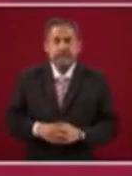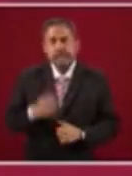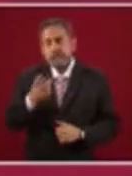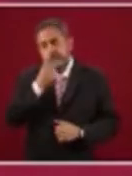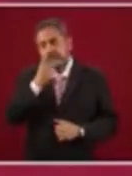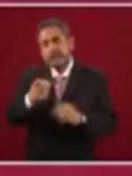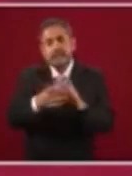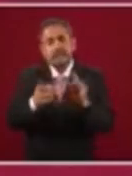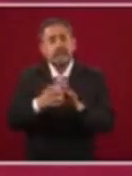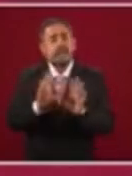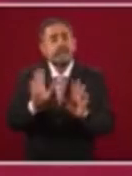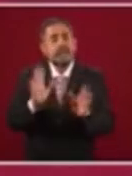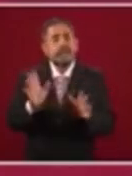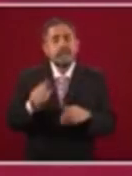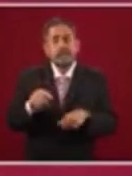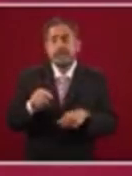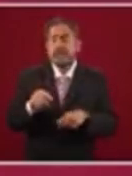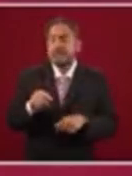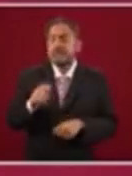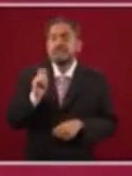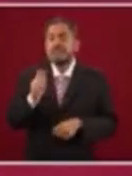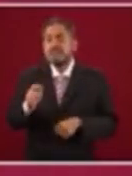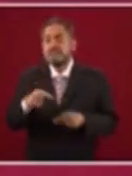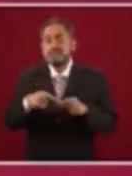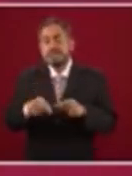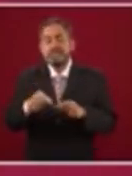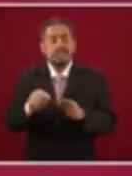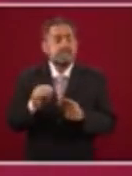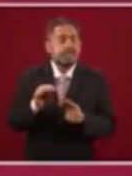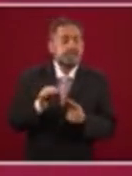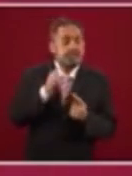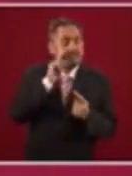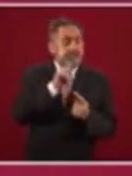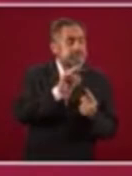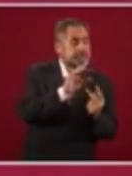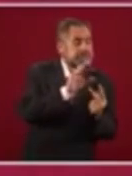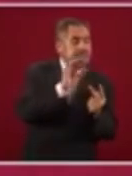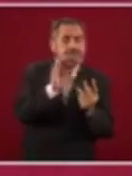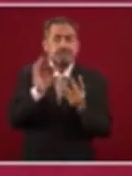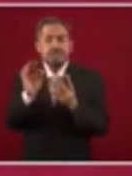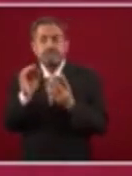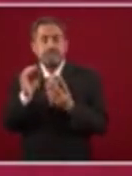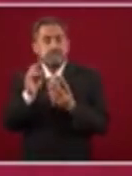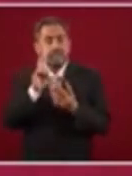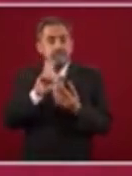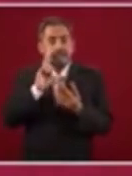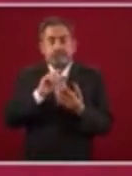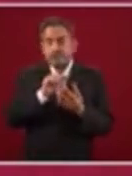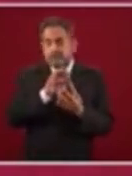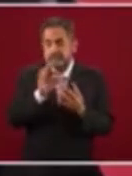Decirles que ya estamos viendo opciones para